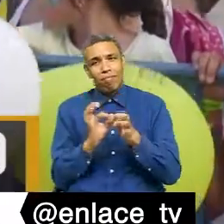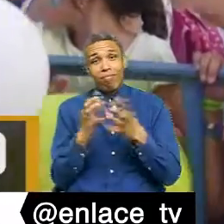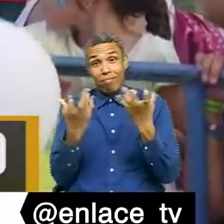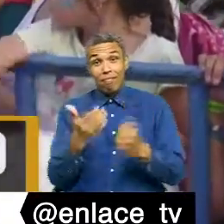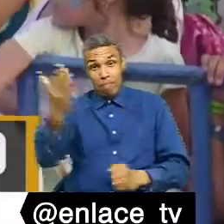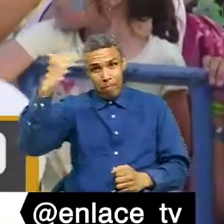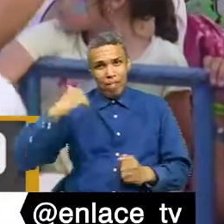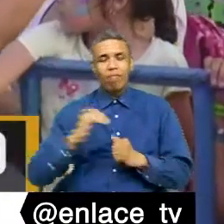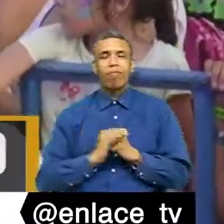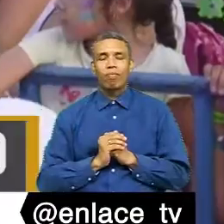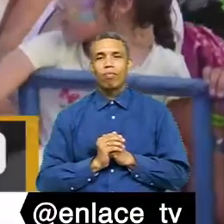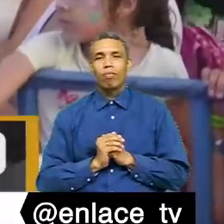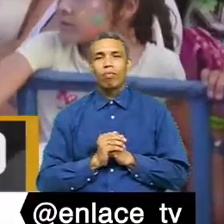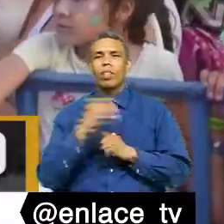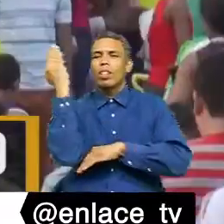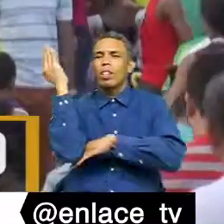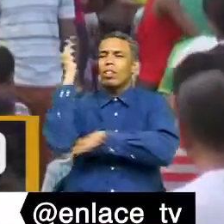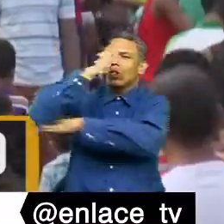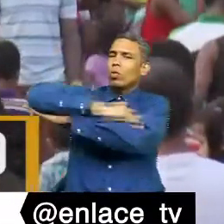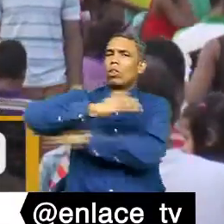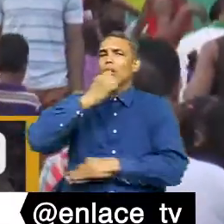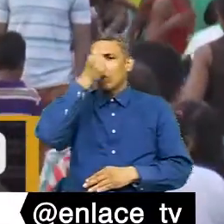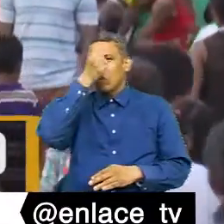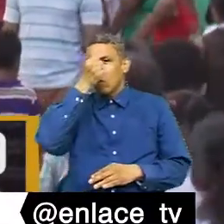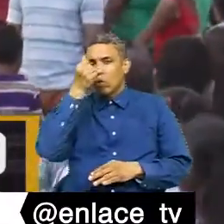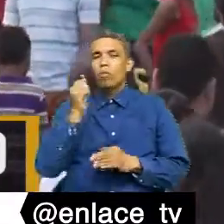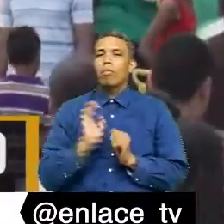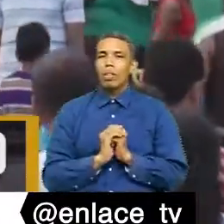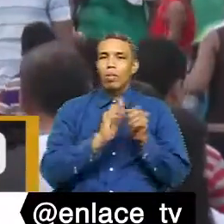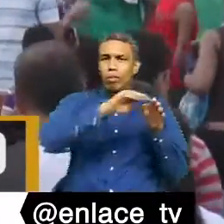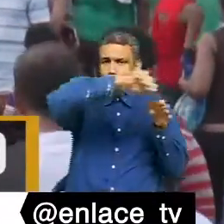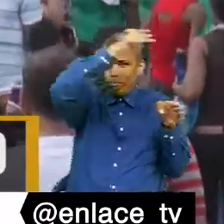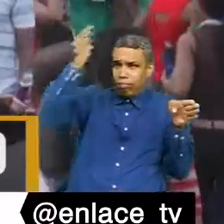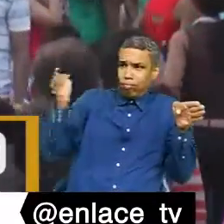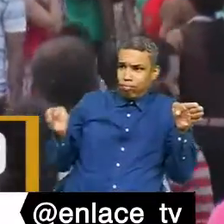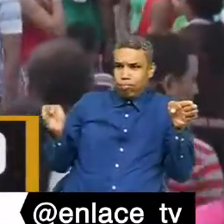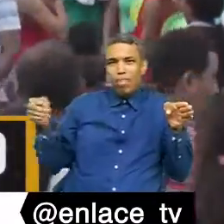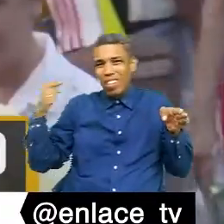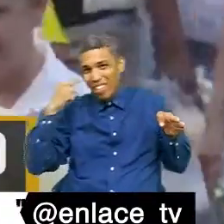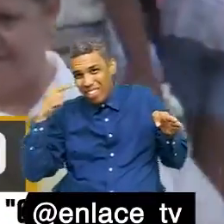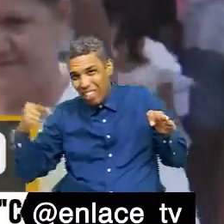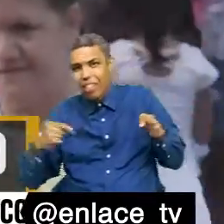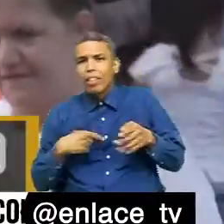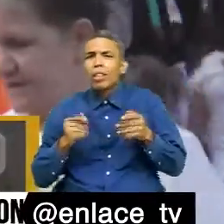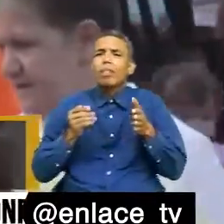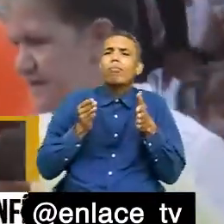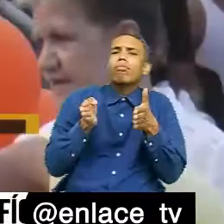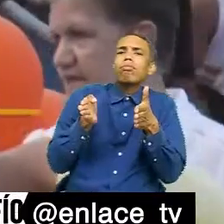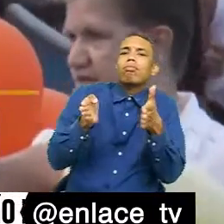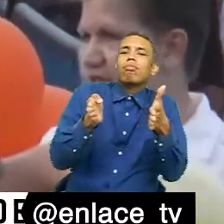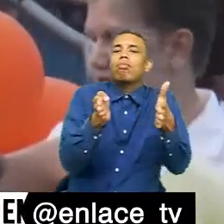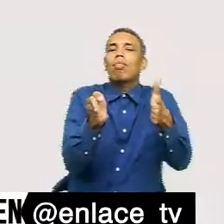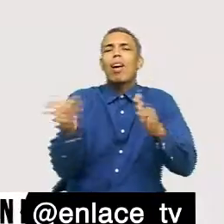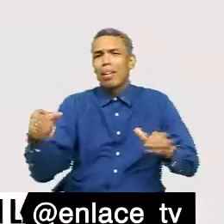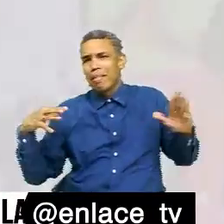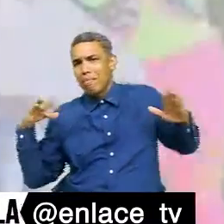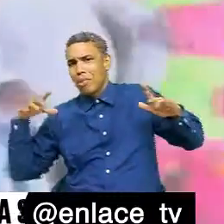El Día Dulce se desarrollará este domingo 30 de octubre en la Ruta 65 de la Villa Olímpica y es gratis para los más pequeños de la